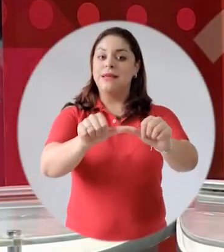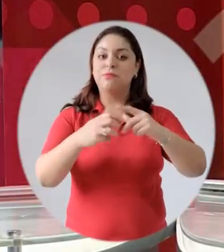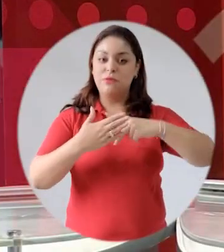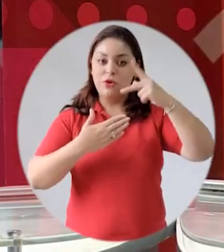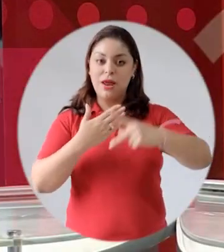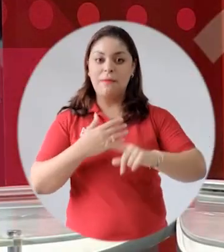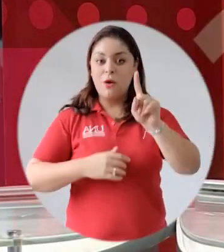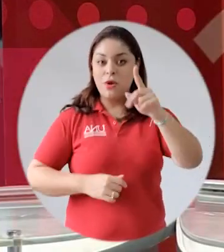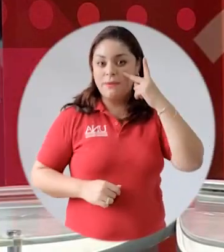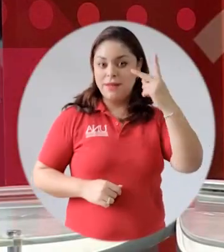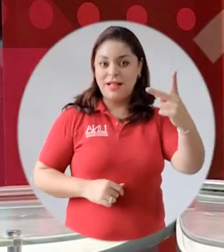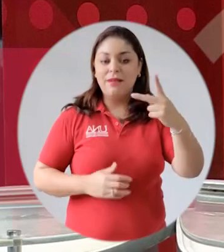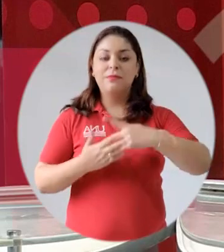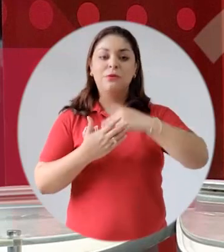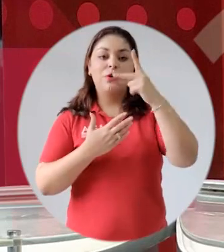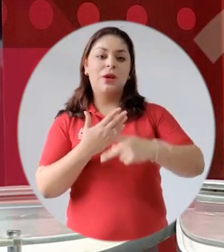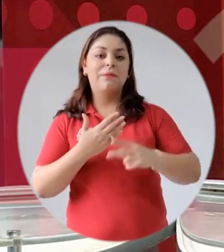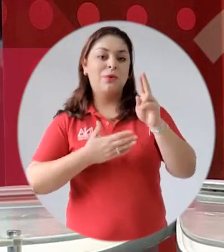Costa Rica.